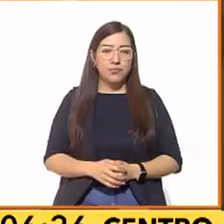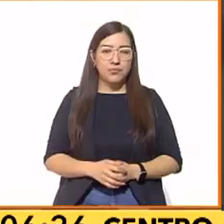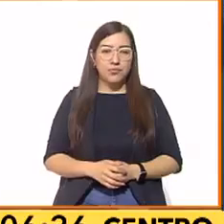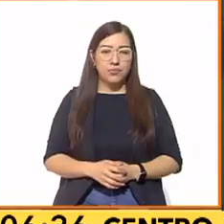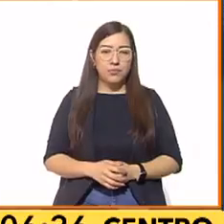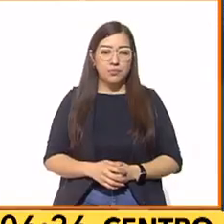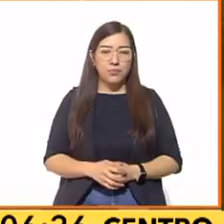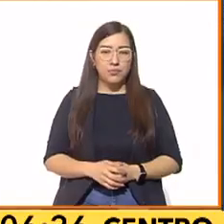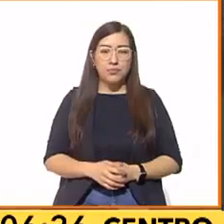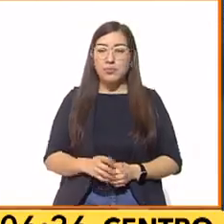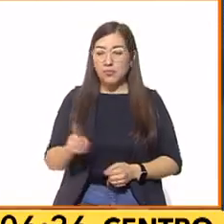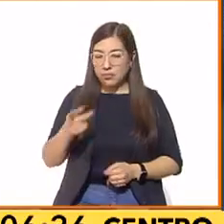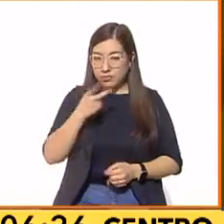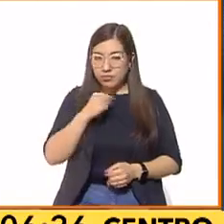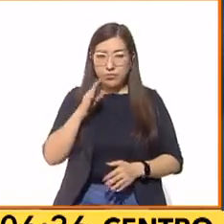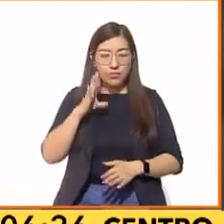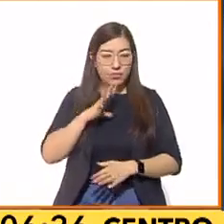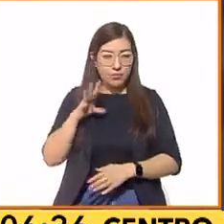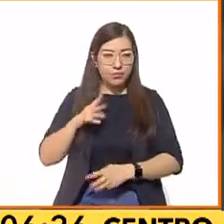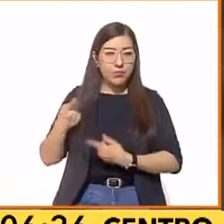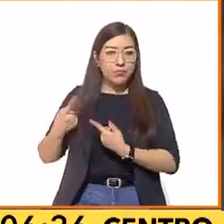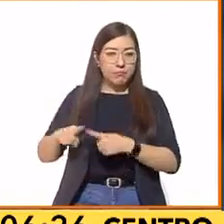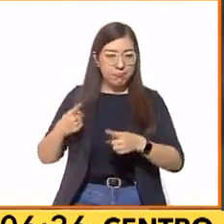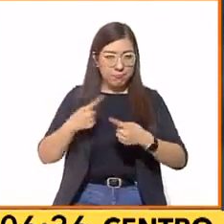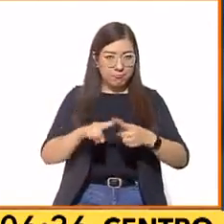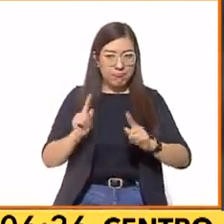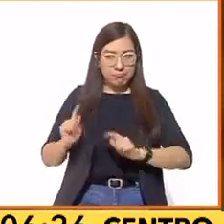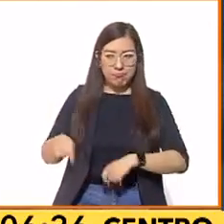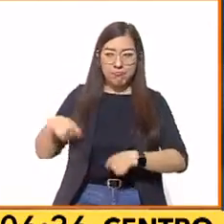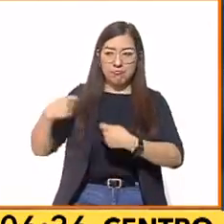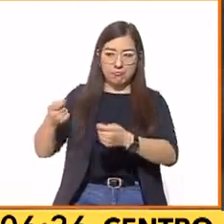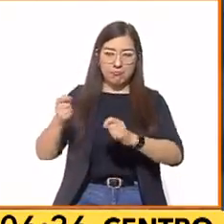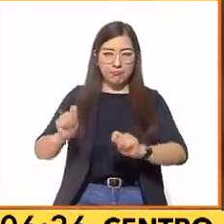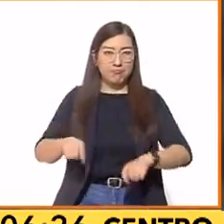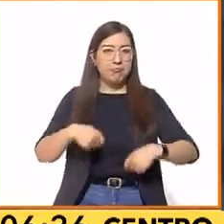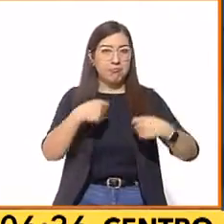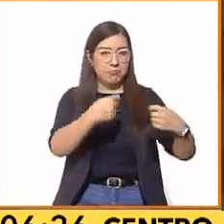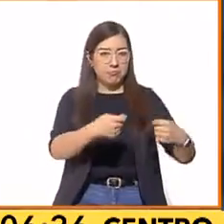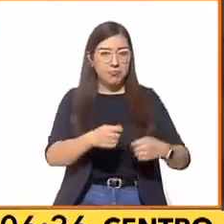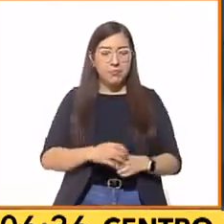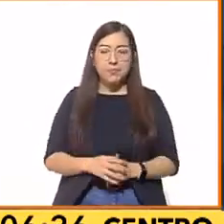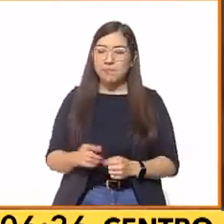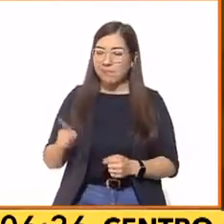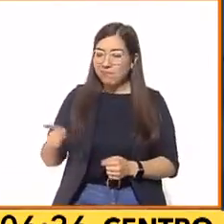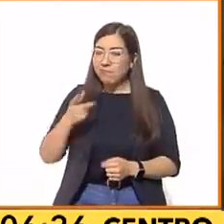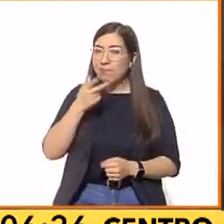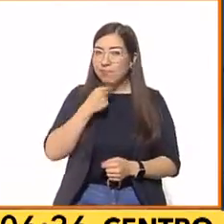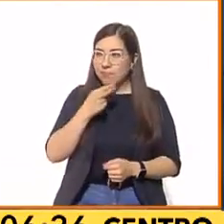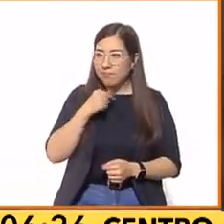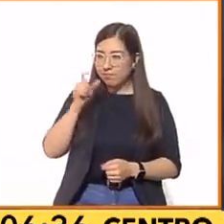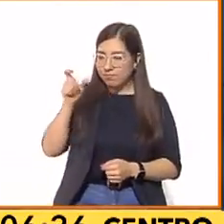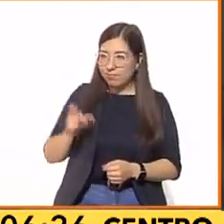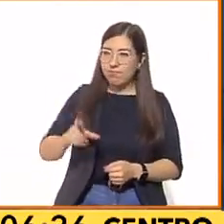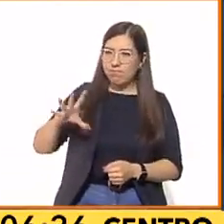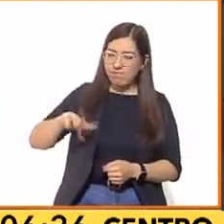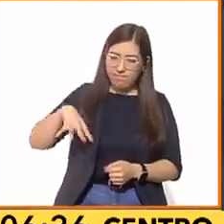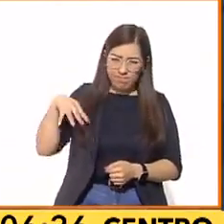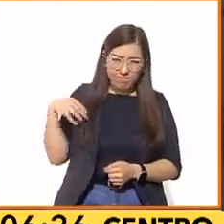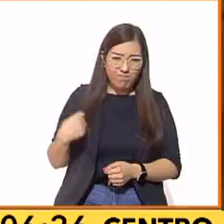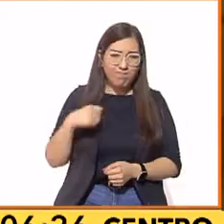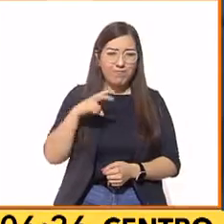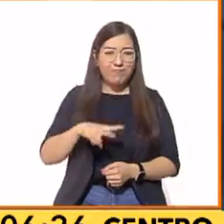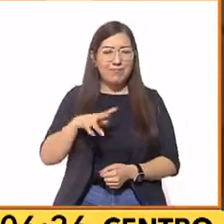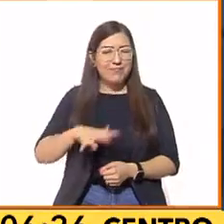una infinidad de cargos. Sí. Pero él es alguien que se hizo con su propio esfuerzo en un medio muy